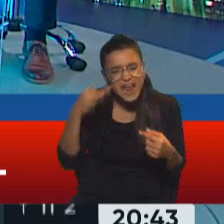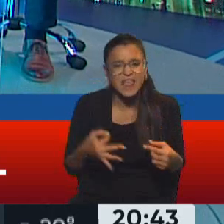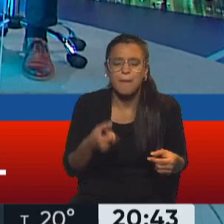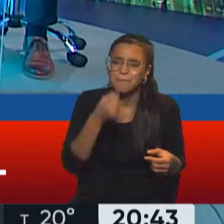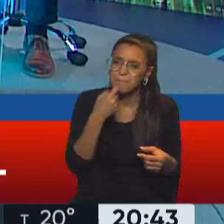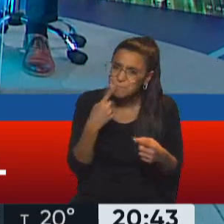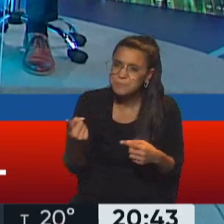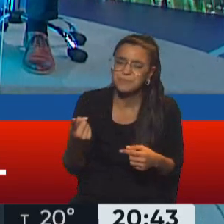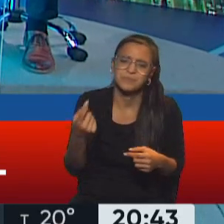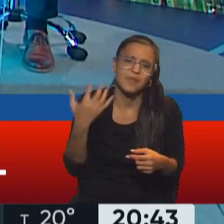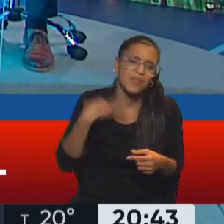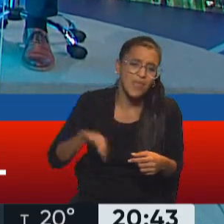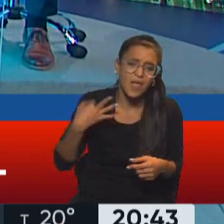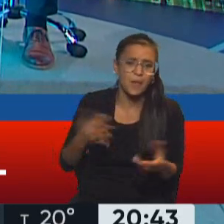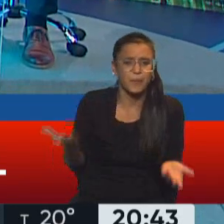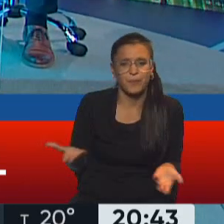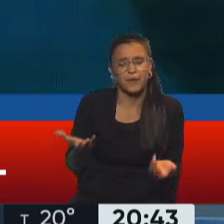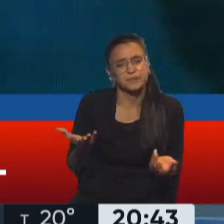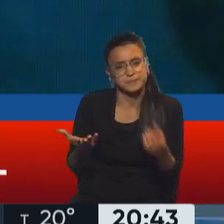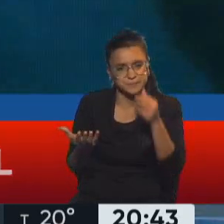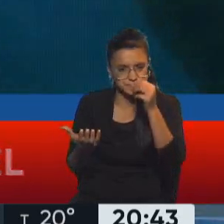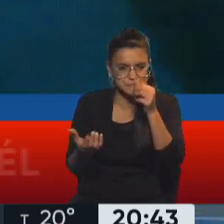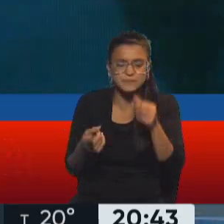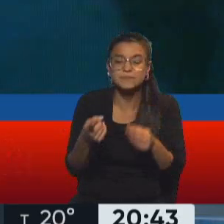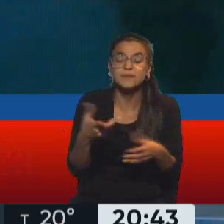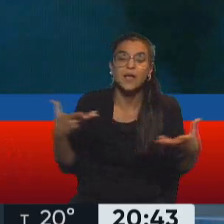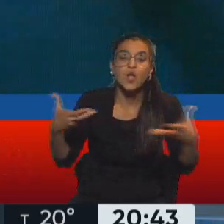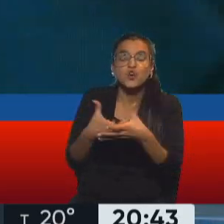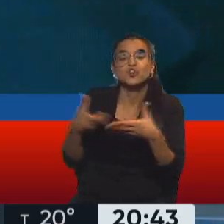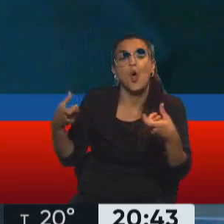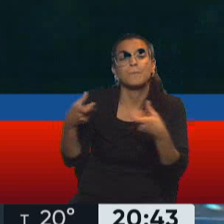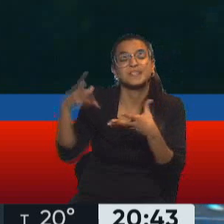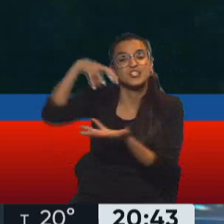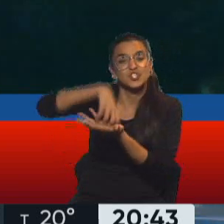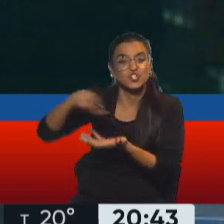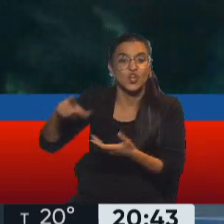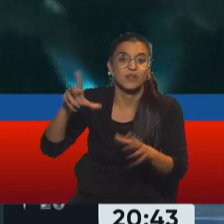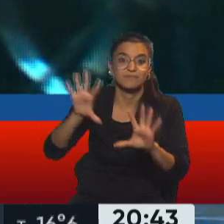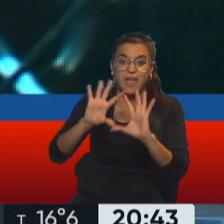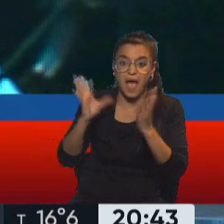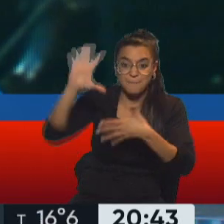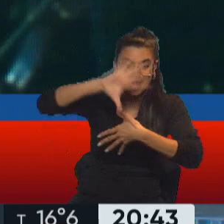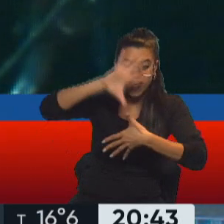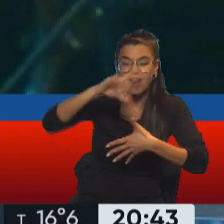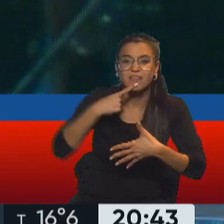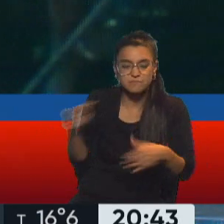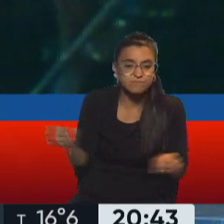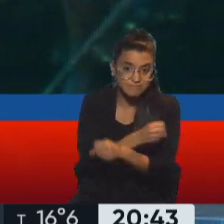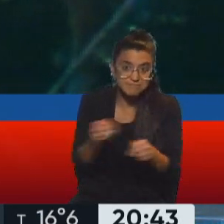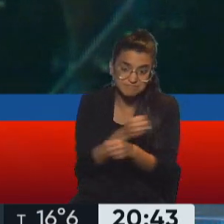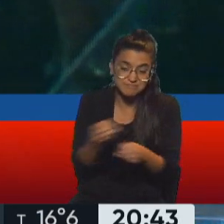repregunta indudablemente. Recordemos que la Comisión Interamericana de Derechos Humanos acaba de confirmar que se cometieron delitos de